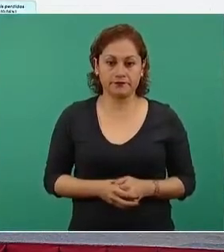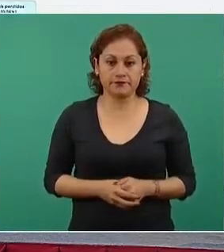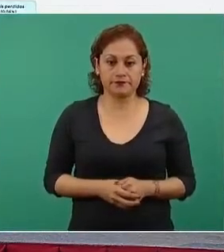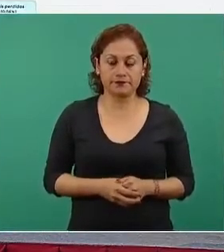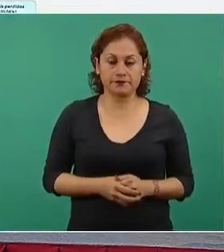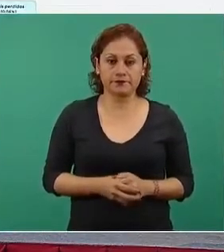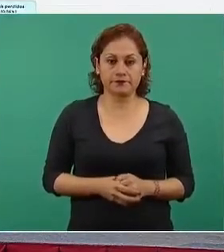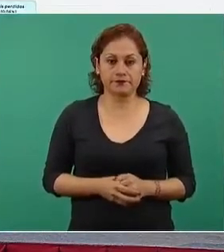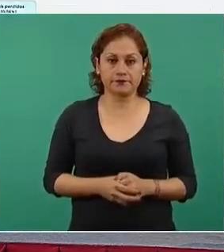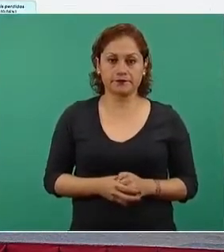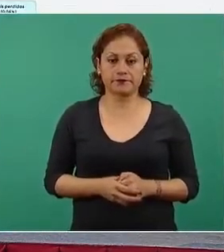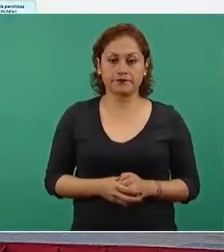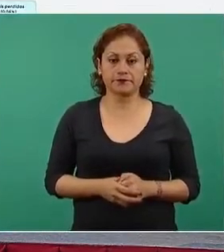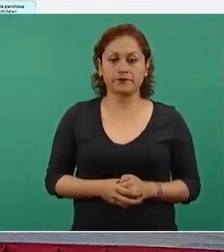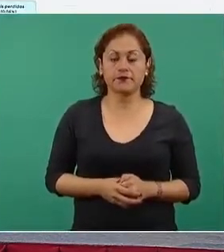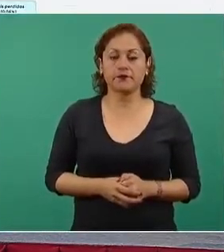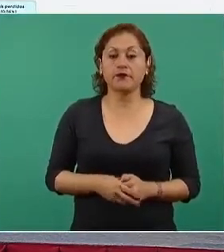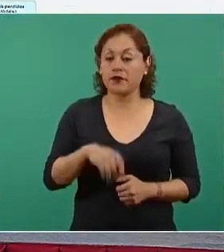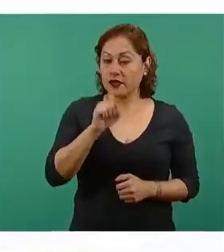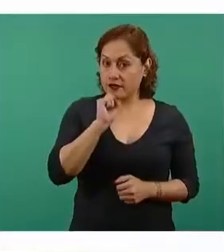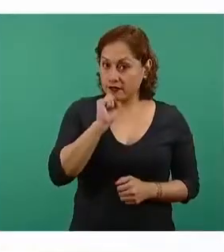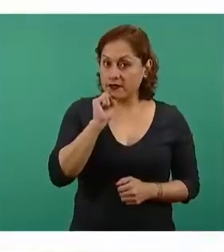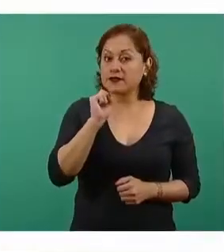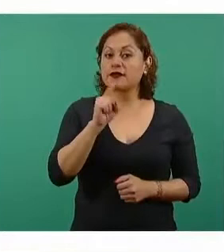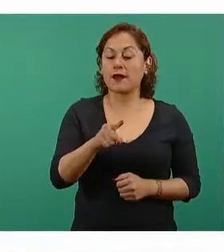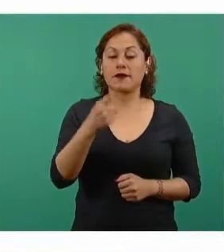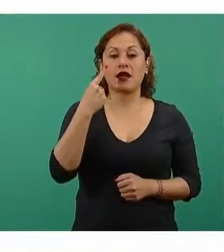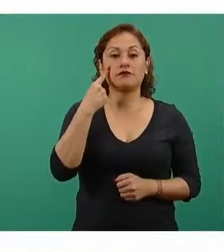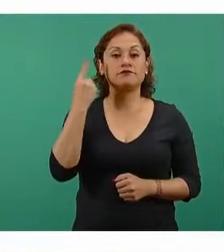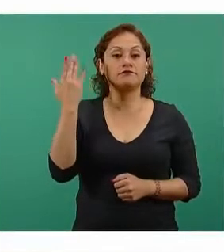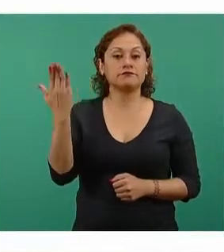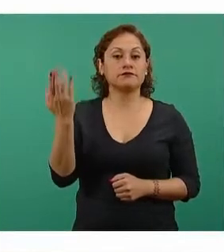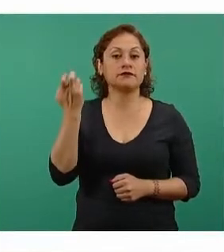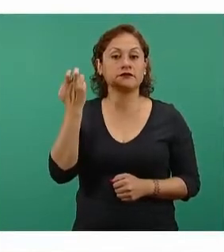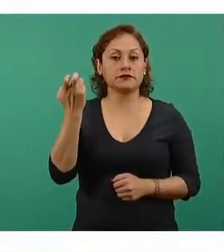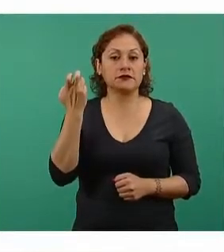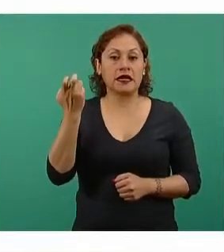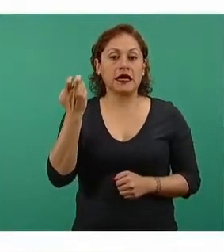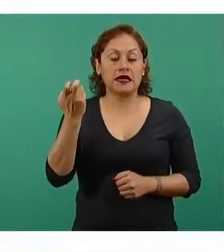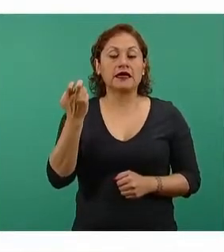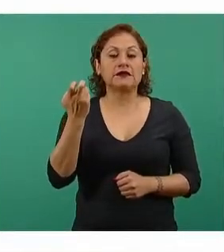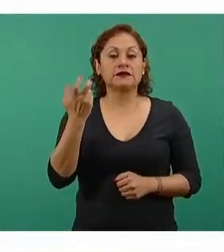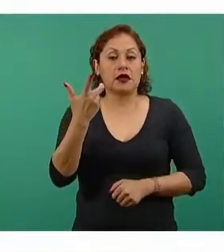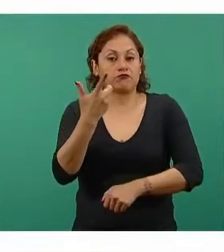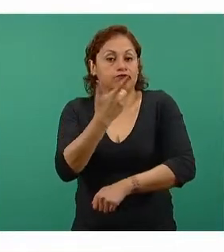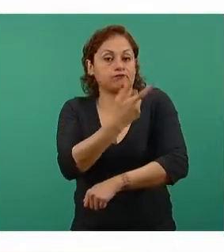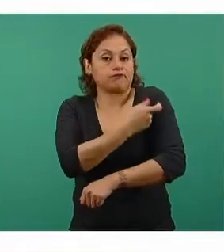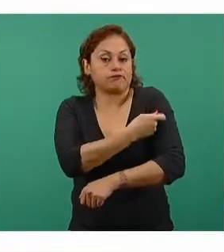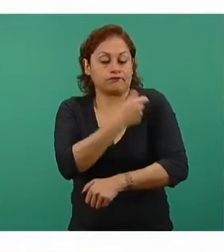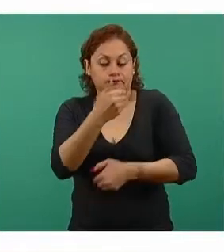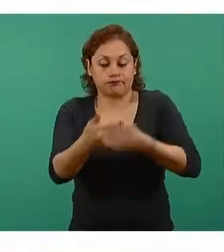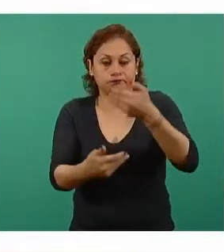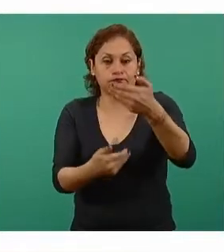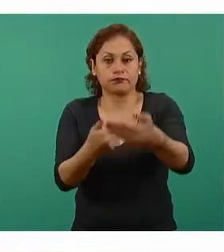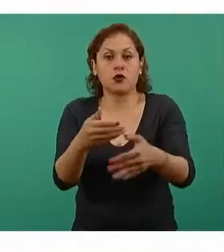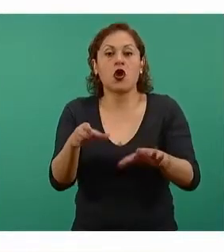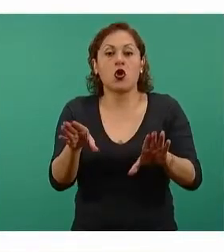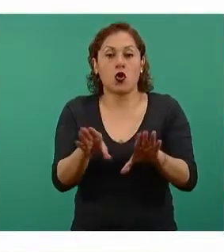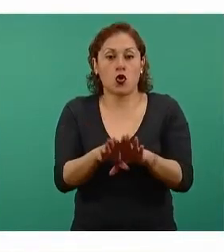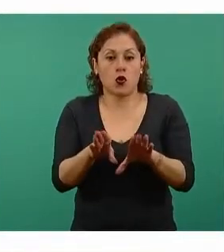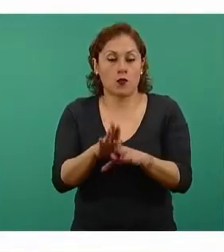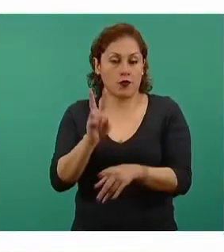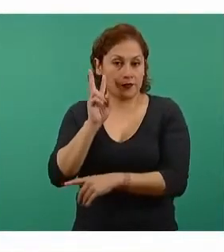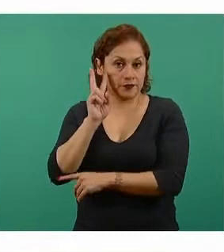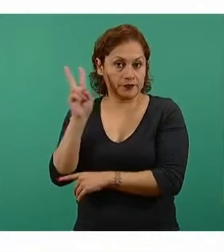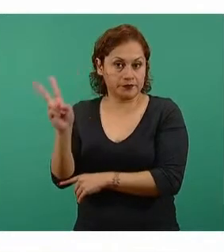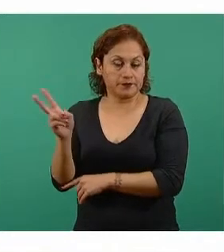Y pues bien, ahora con base al avance acumulado de la estrategia de vacunación nacional, pues esta